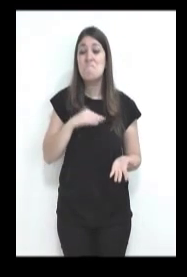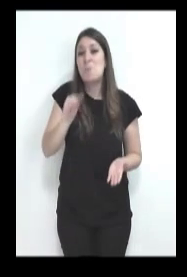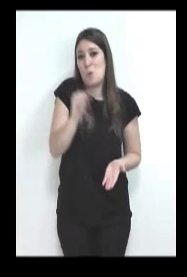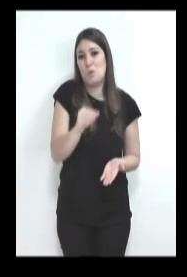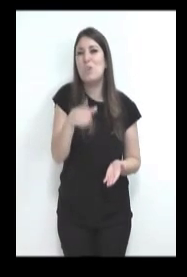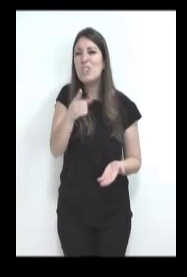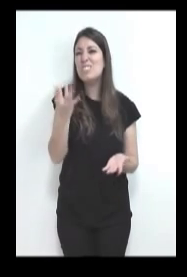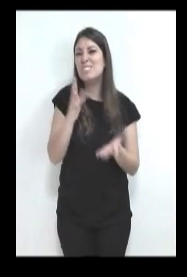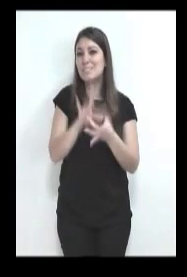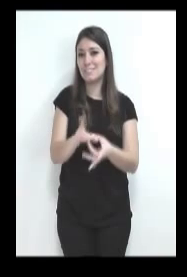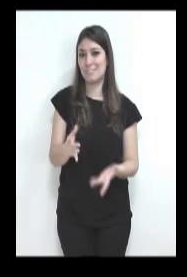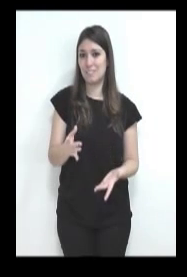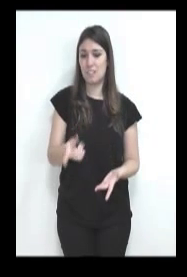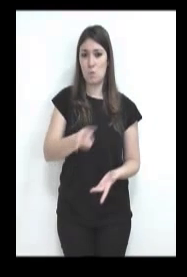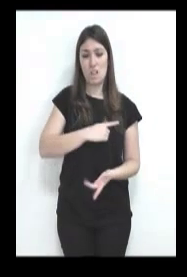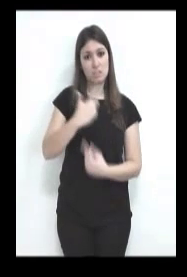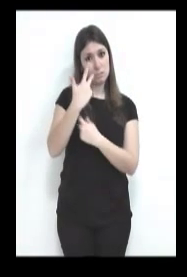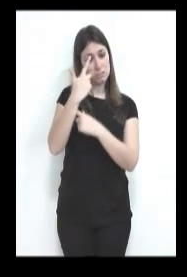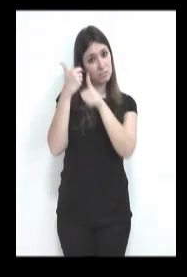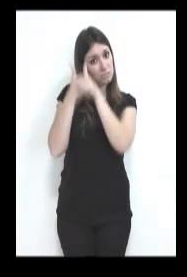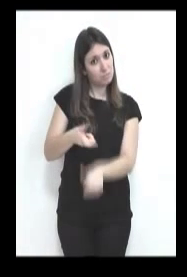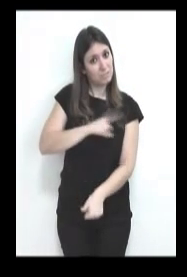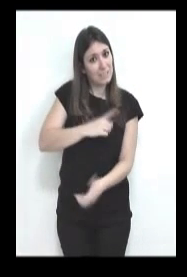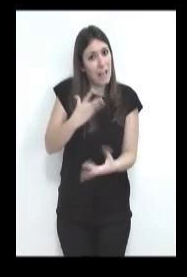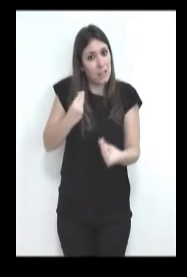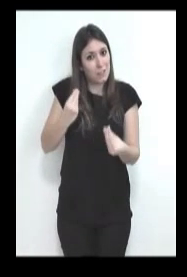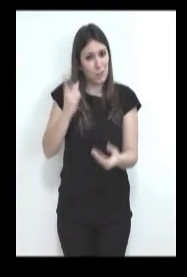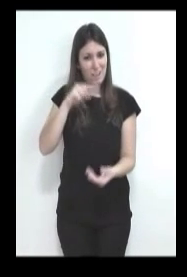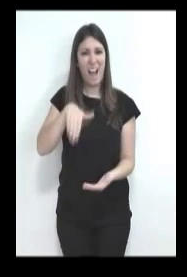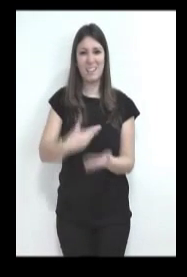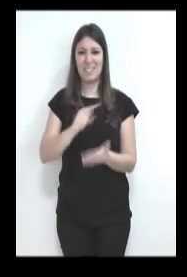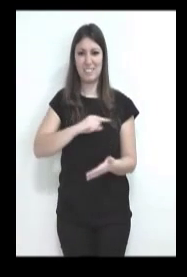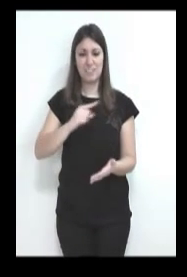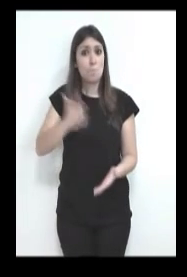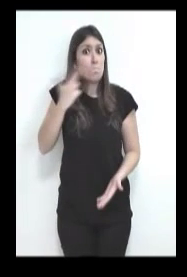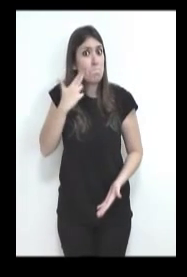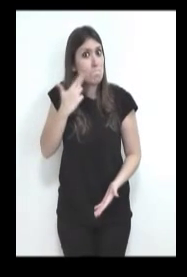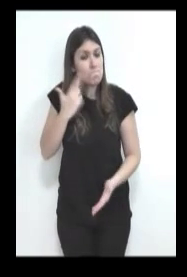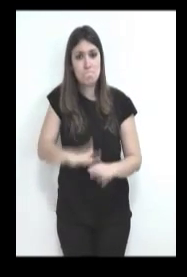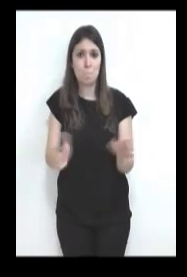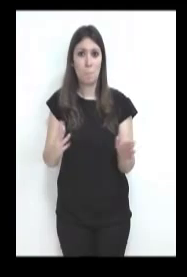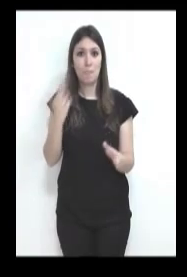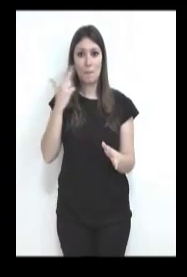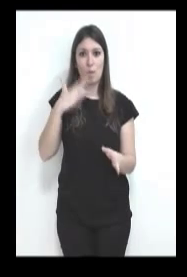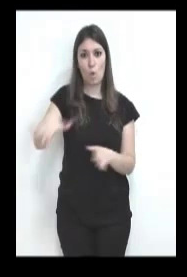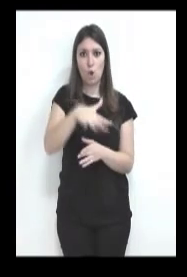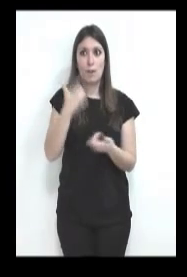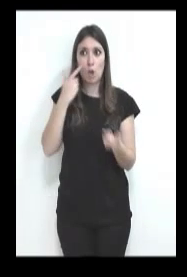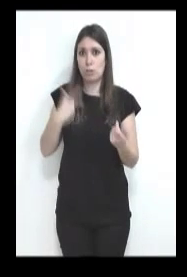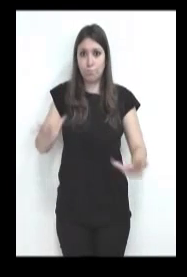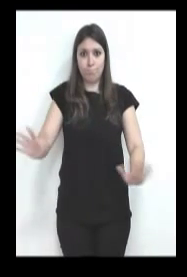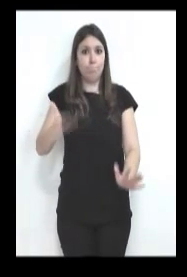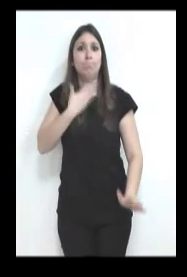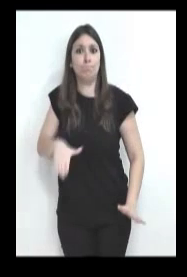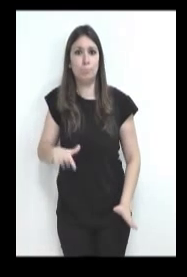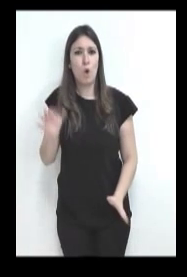¿Qué pasa ahí? ¿Podemos estar tan vigilados, no vigilados? ¿Qué sensación? ¿Podemos llegar a estar en una sensación de pánico de espacios controlados?